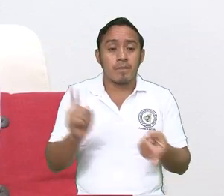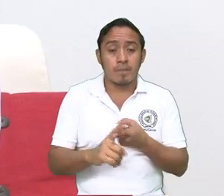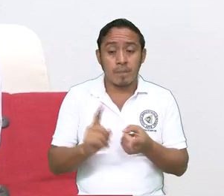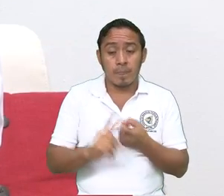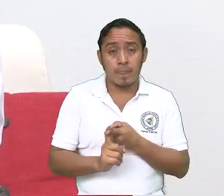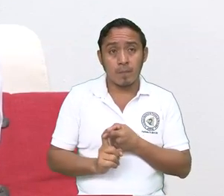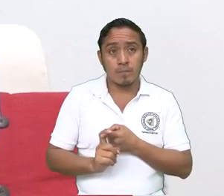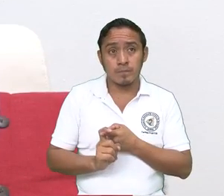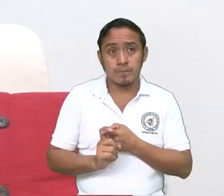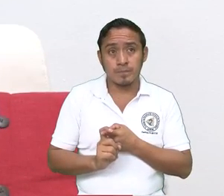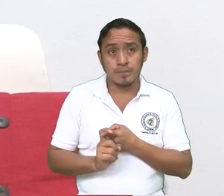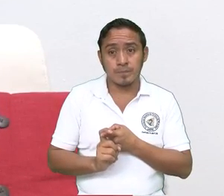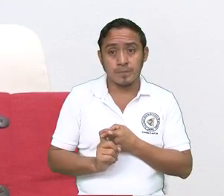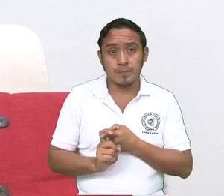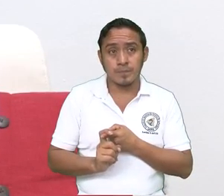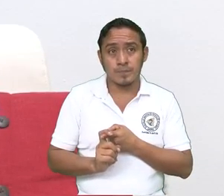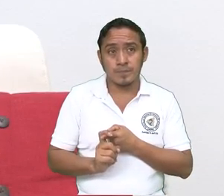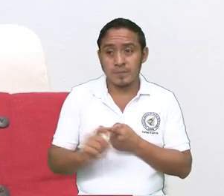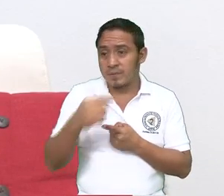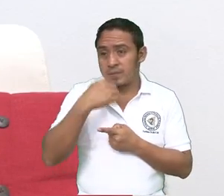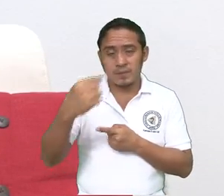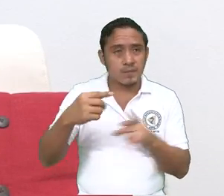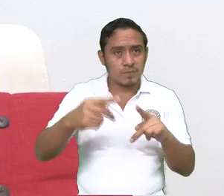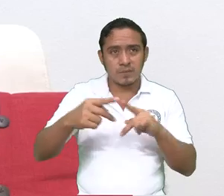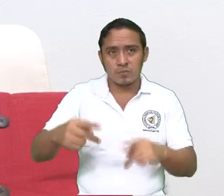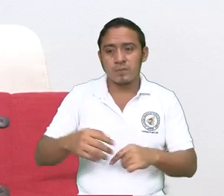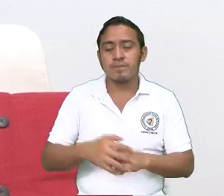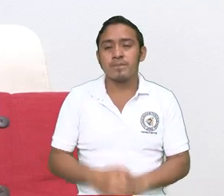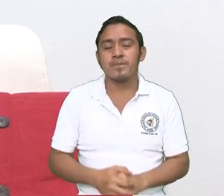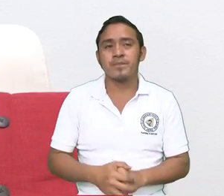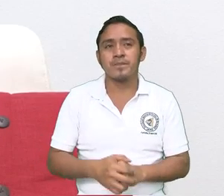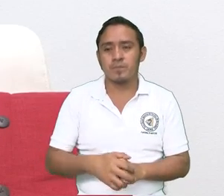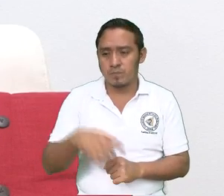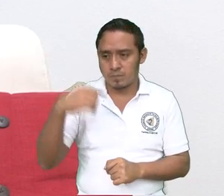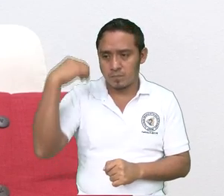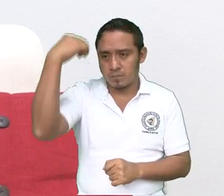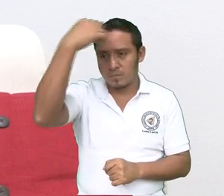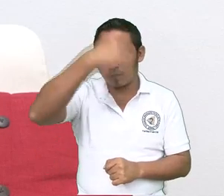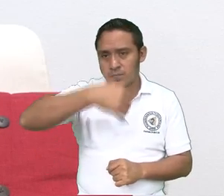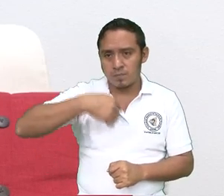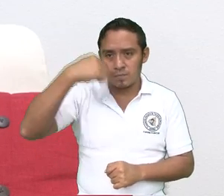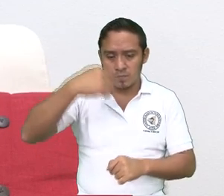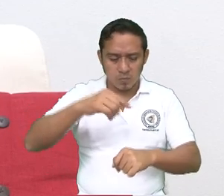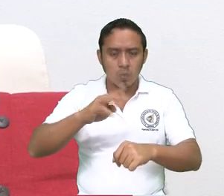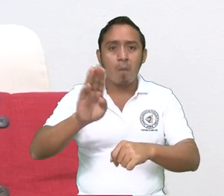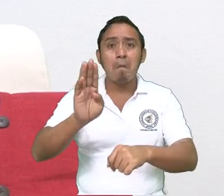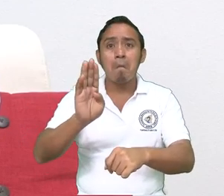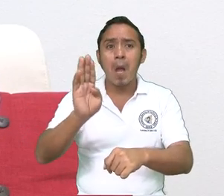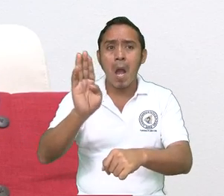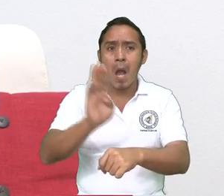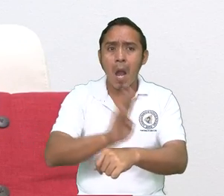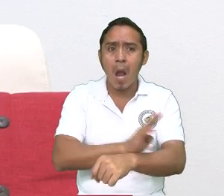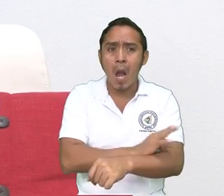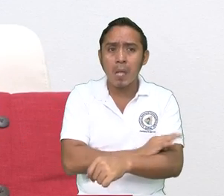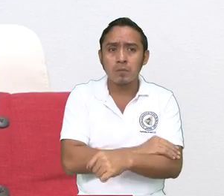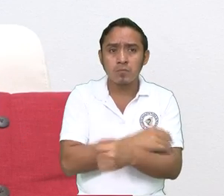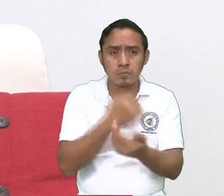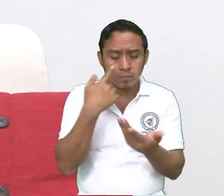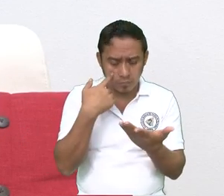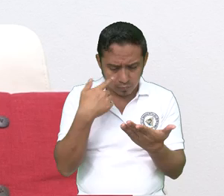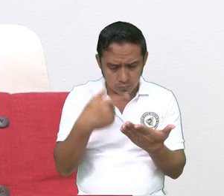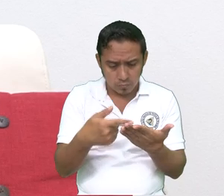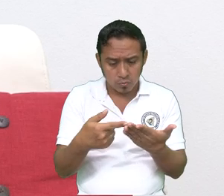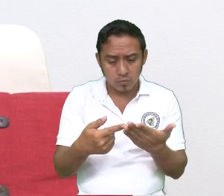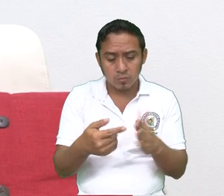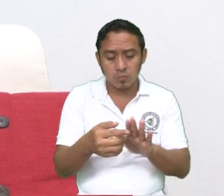lo que mismo y lo que dice la gente que la palidez muy cocu tania puedo decir si yo te vi acá